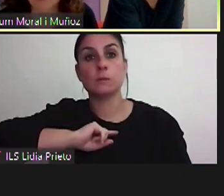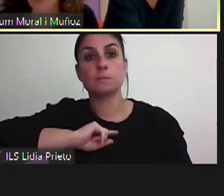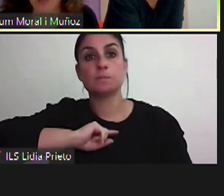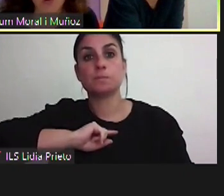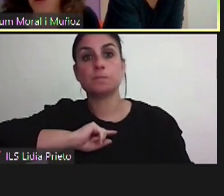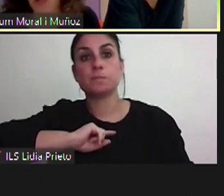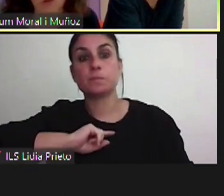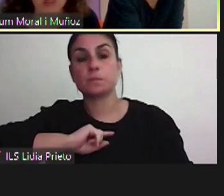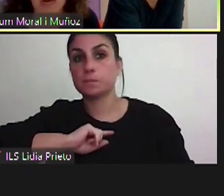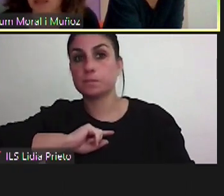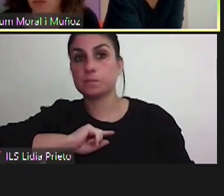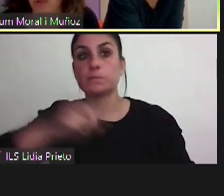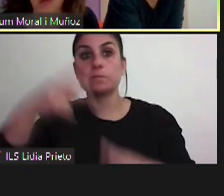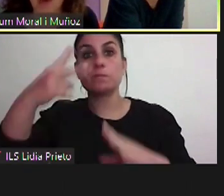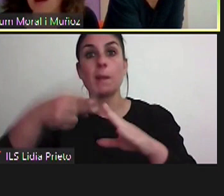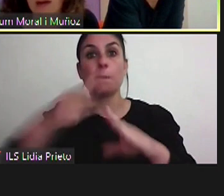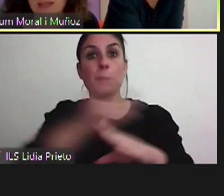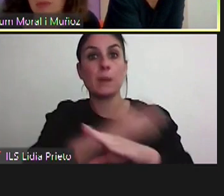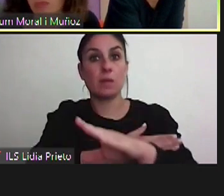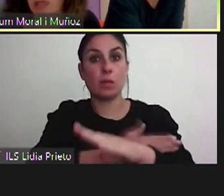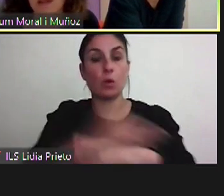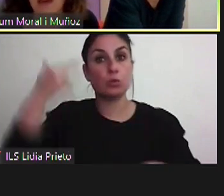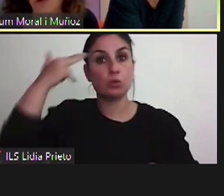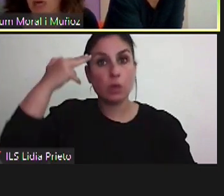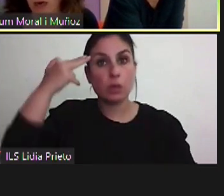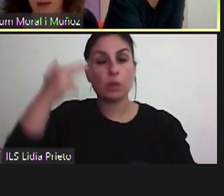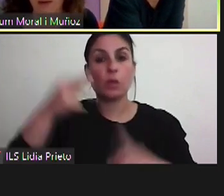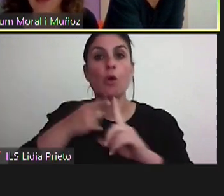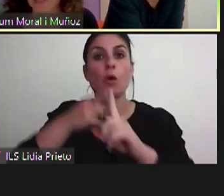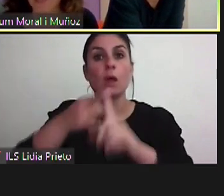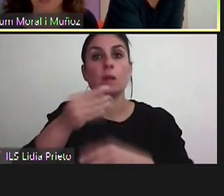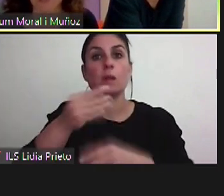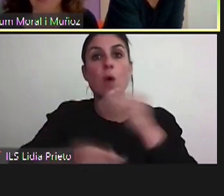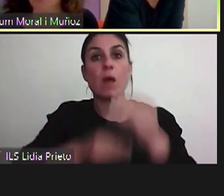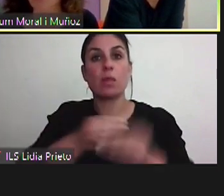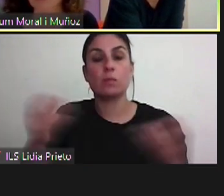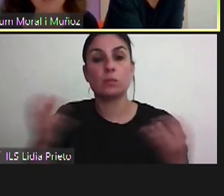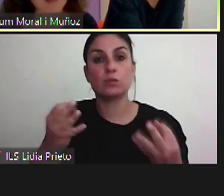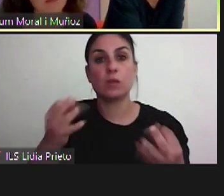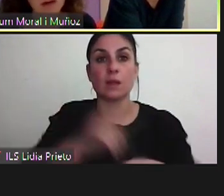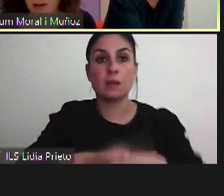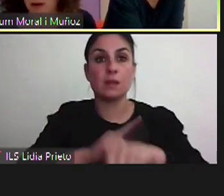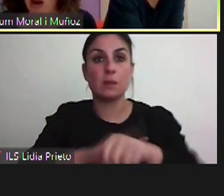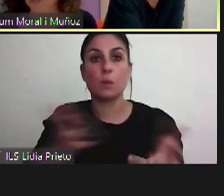suicida, lo único que hacemos es ganar tiempo. Ganar tiempo e intentar buscar. Que si detectamos algo,